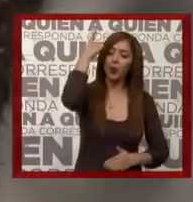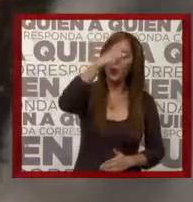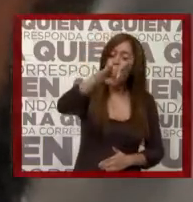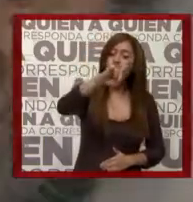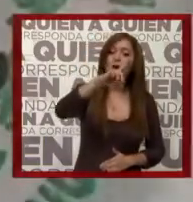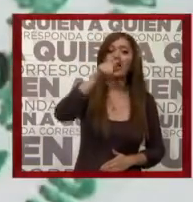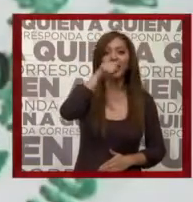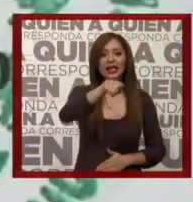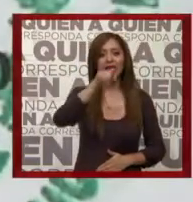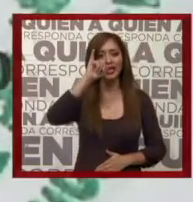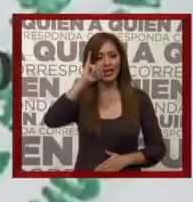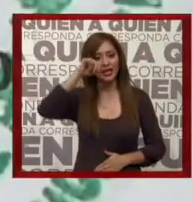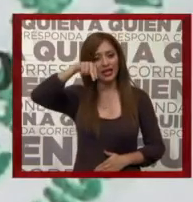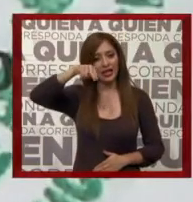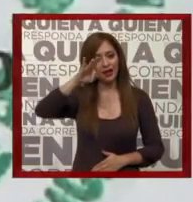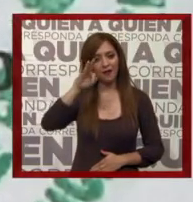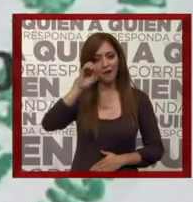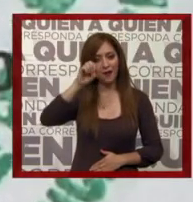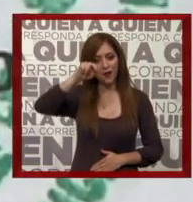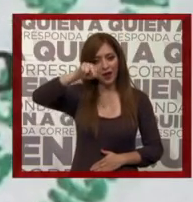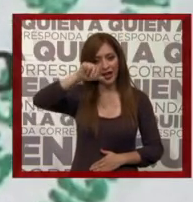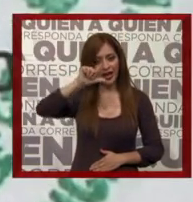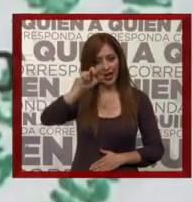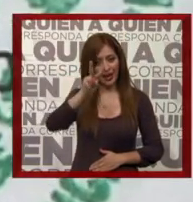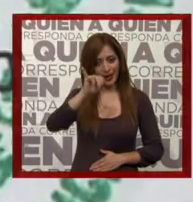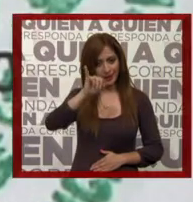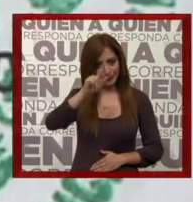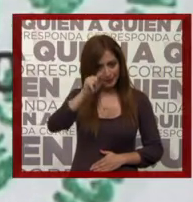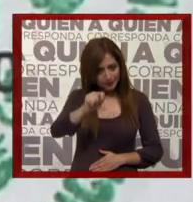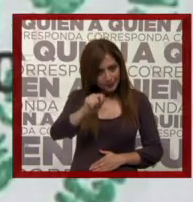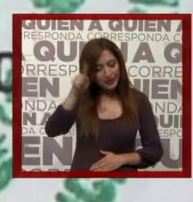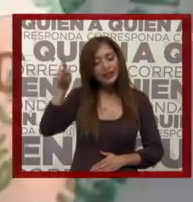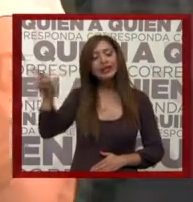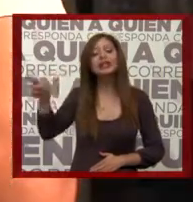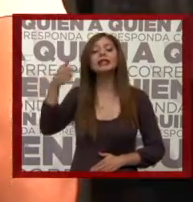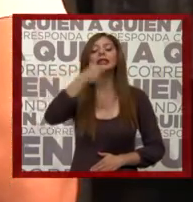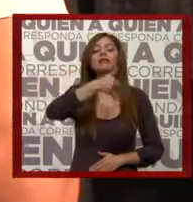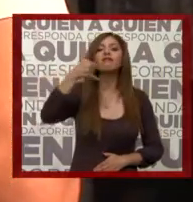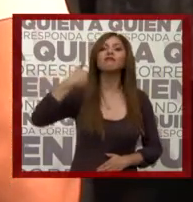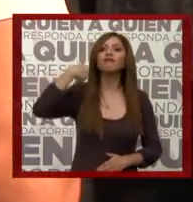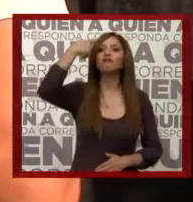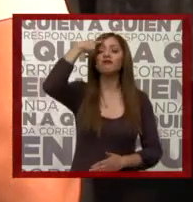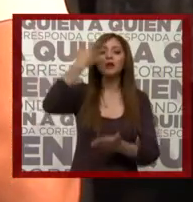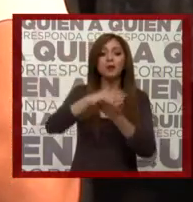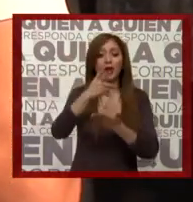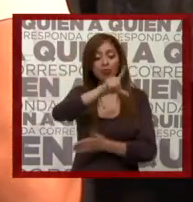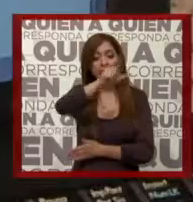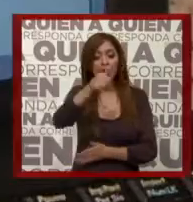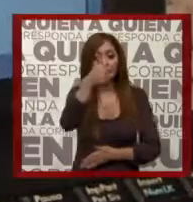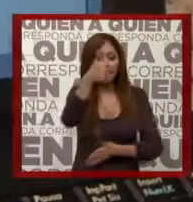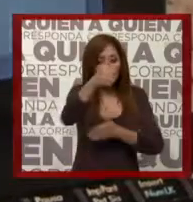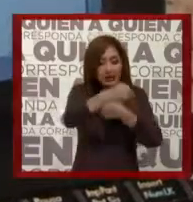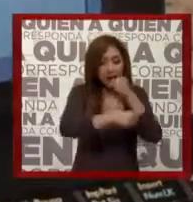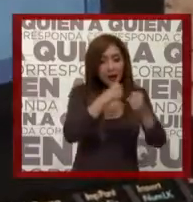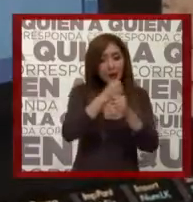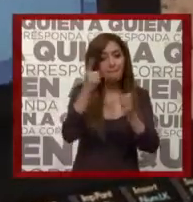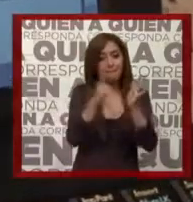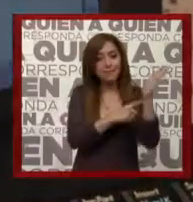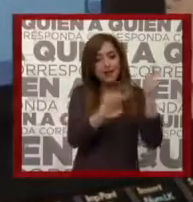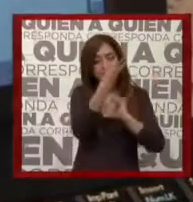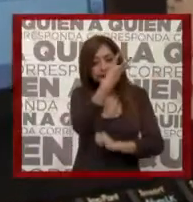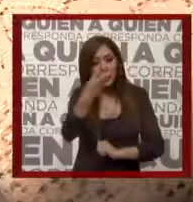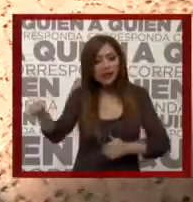incansablemente un crédito en el Instituto del Fondo Nacional de la Vivienda para los Trabajadores Infonavit. Asegura que durante 6 años pagó 1.300